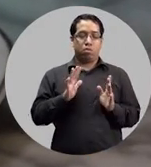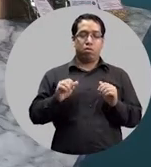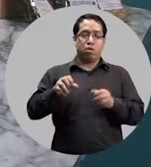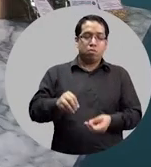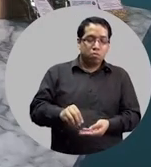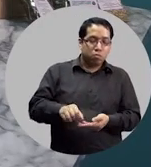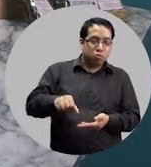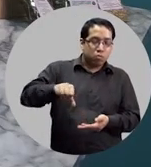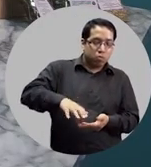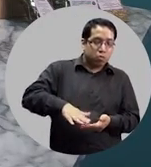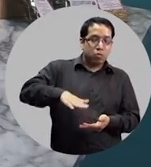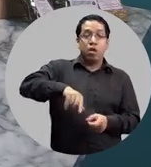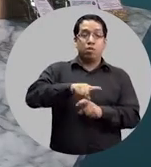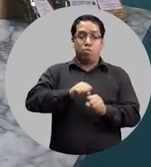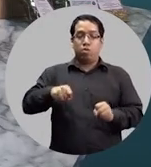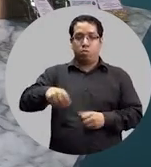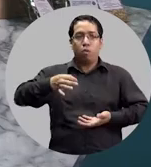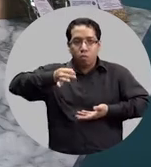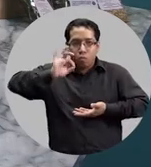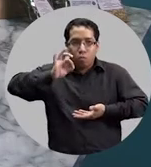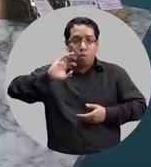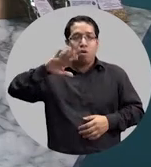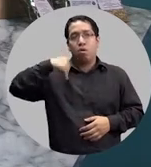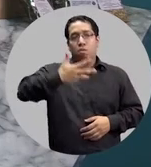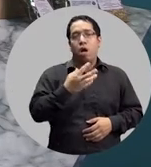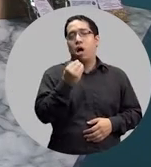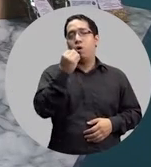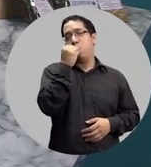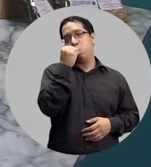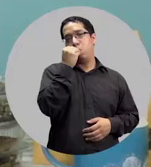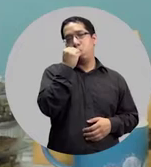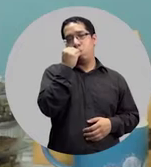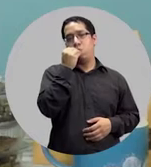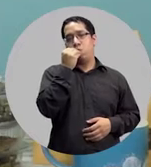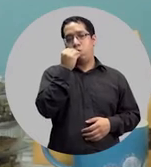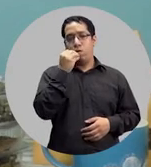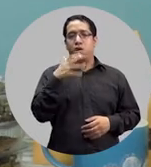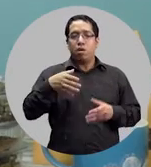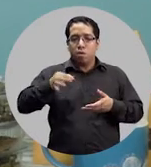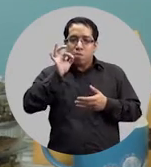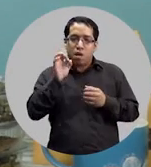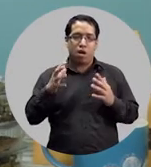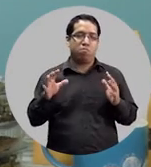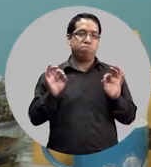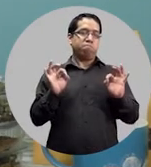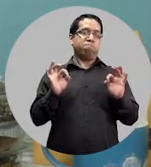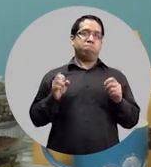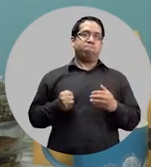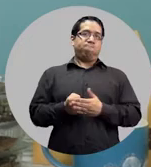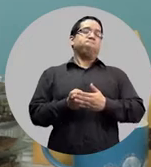Se puede también usar como desayuno y después ya acompañar ya con alguna proteína y el desayuno para que sea completo.